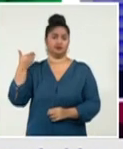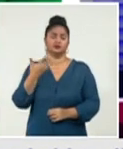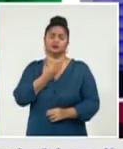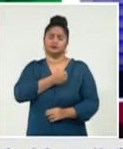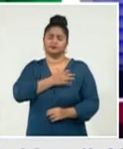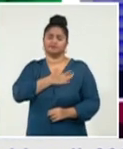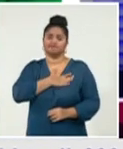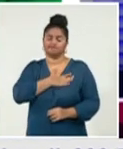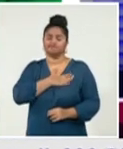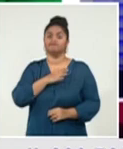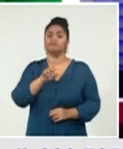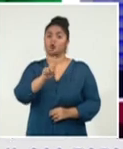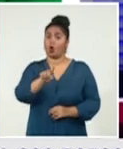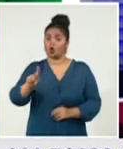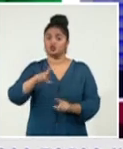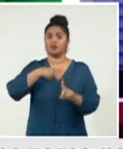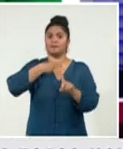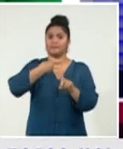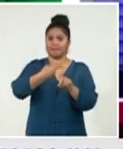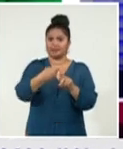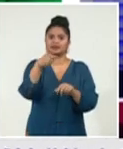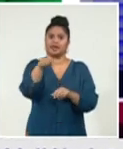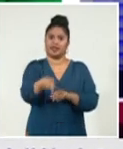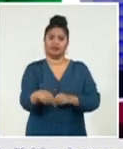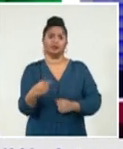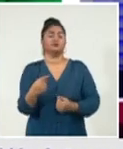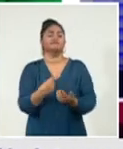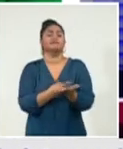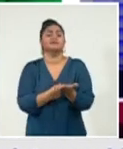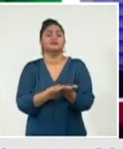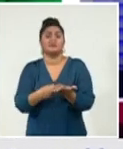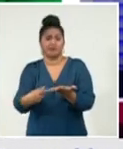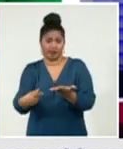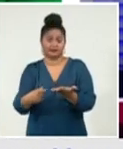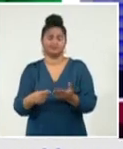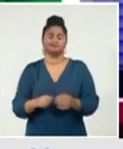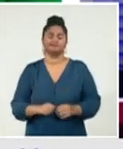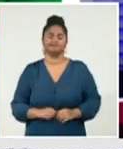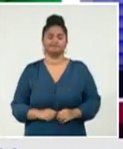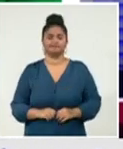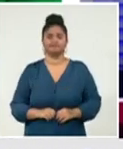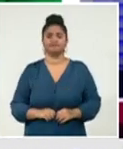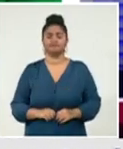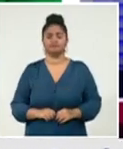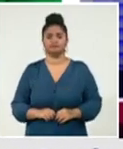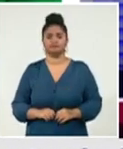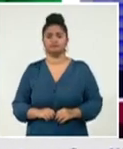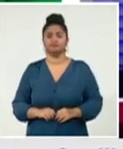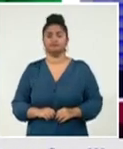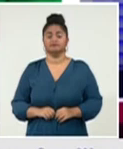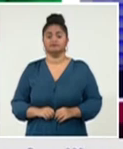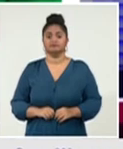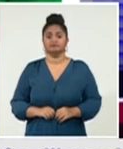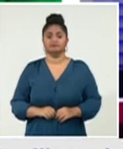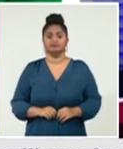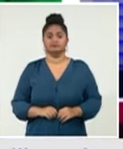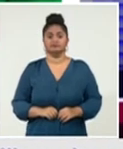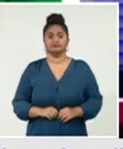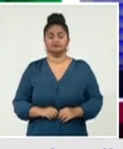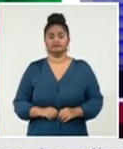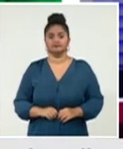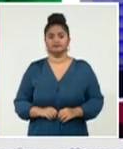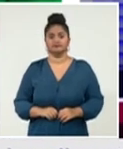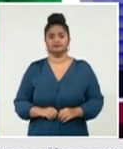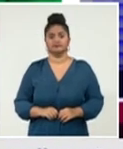esto hace como yo documente que en el acumulado desde que comenzó la pandemia el 11 de marzo